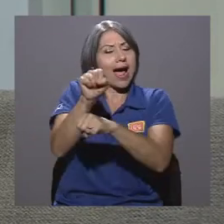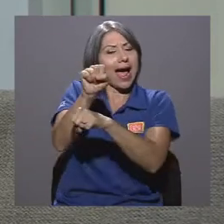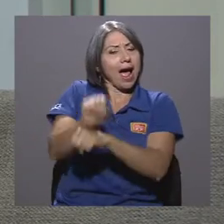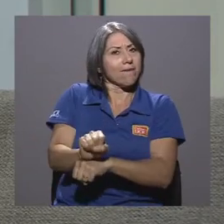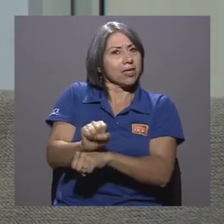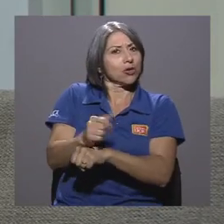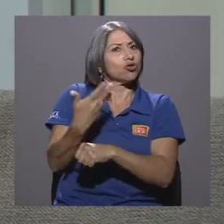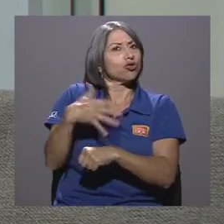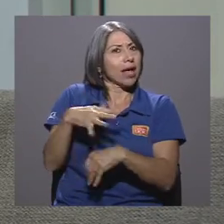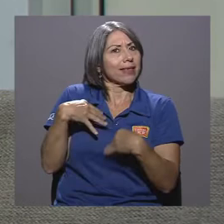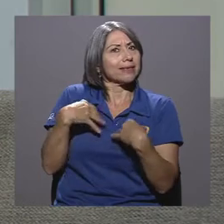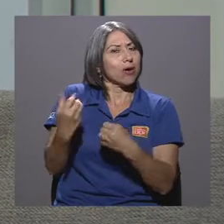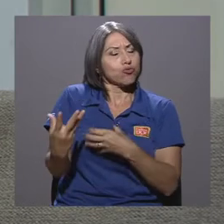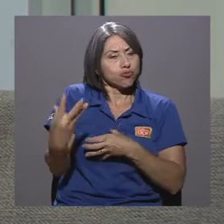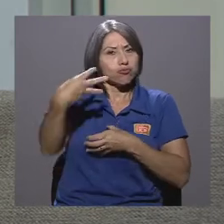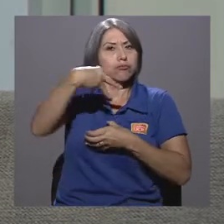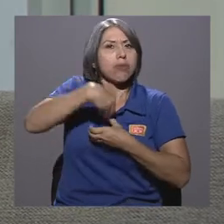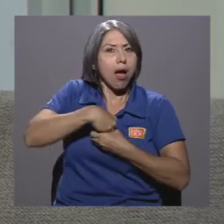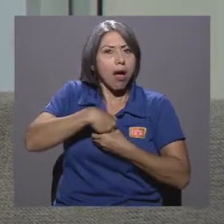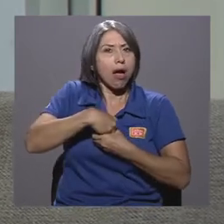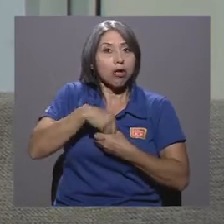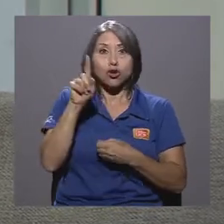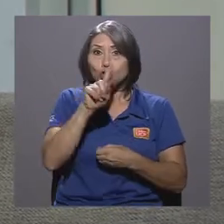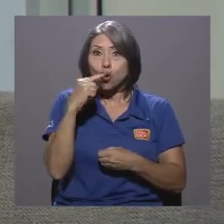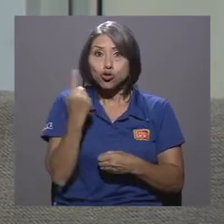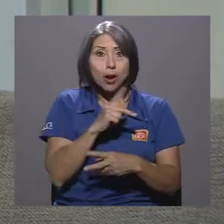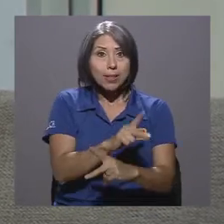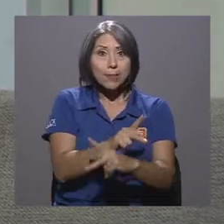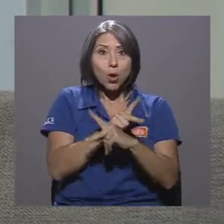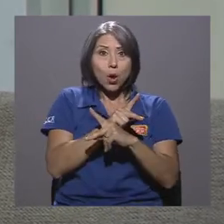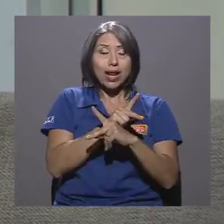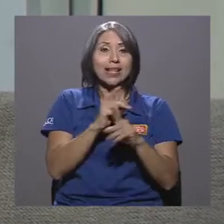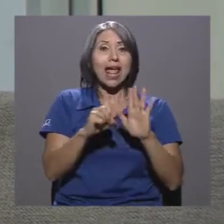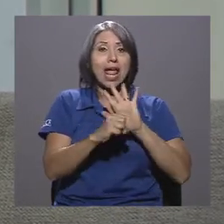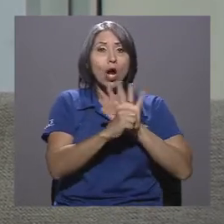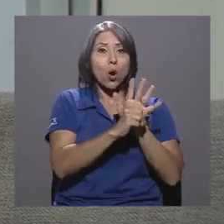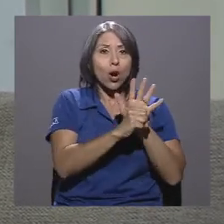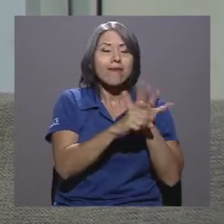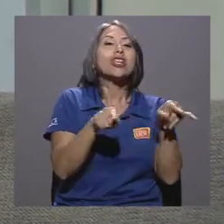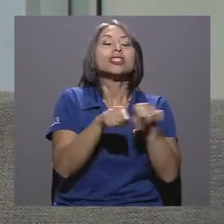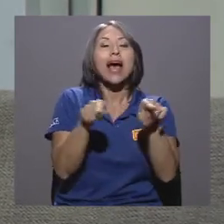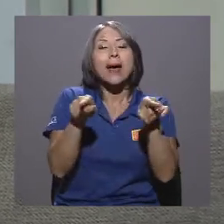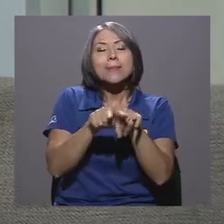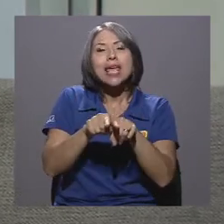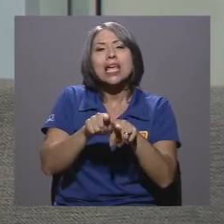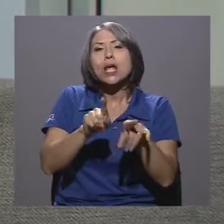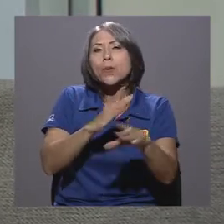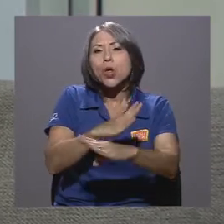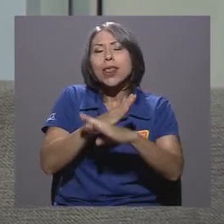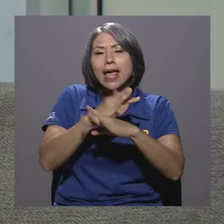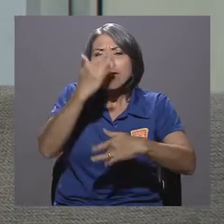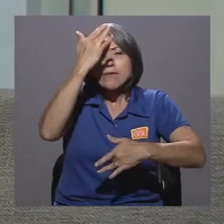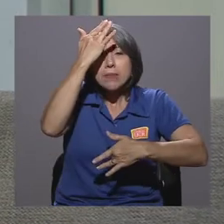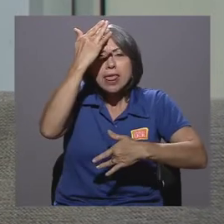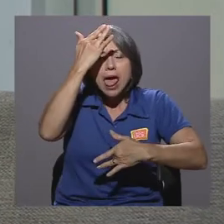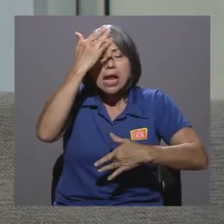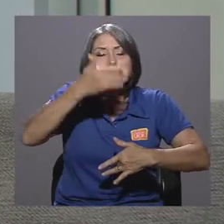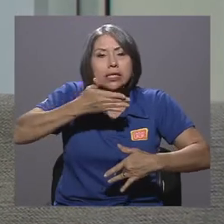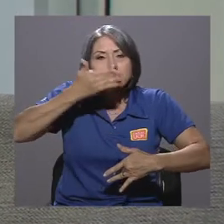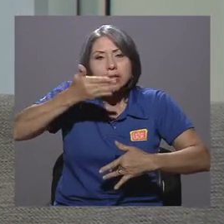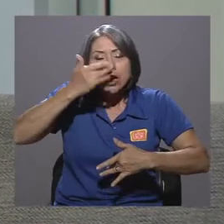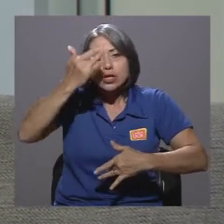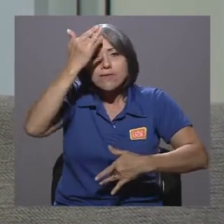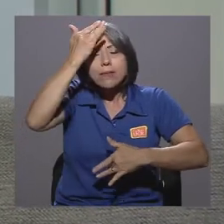porque no solo nos van a proteger del coronavirus, sino en general de todas las infecciones respiratorias y enfermedades diarreicas, por poner un ejemplo,